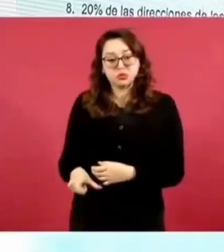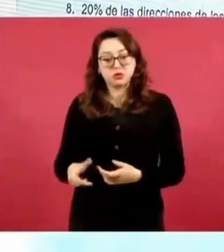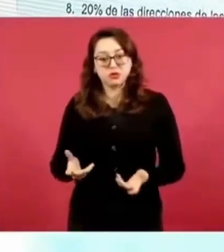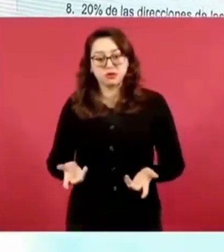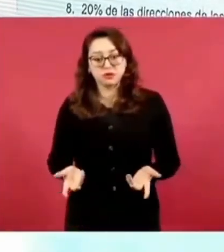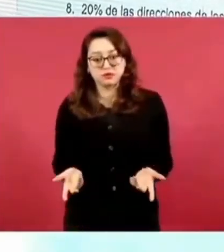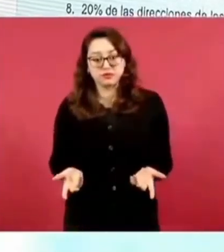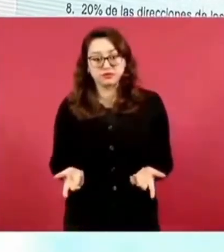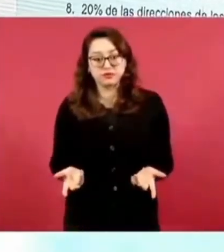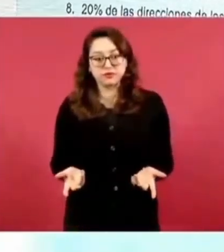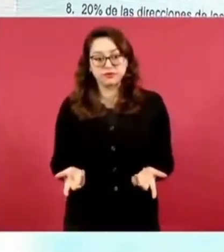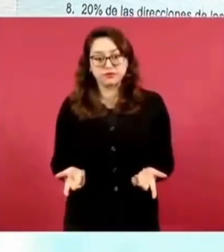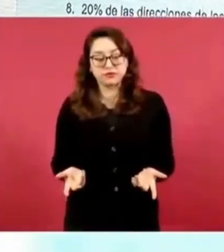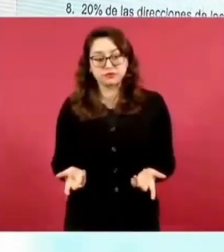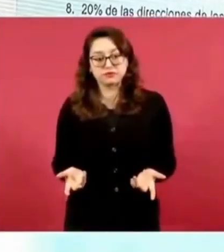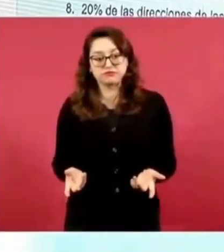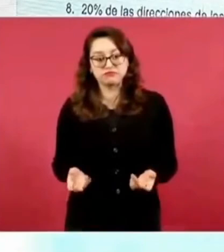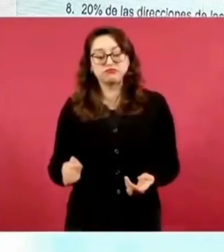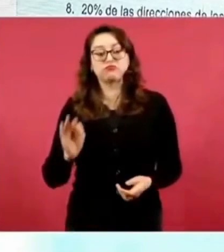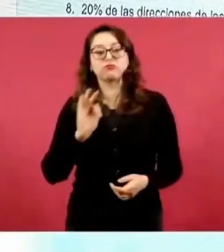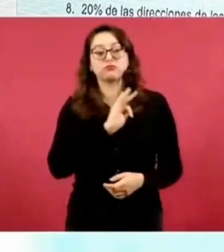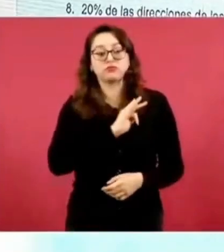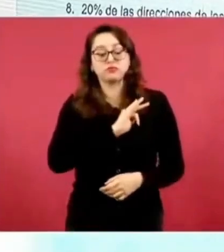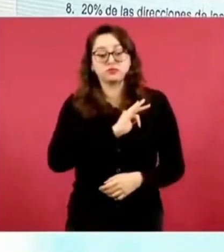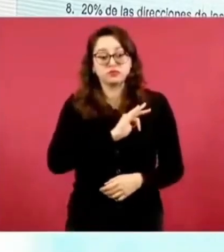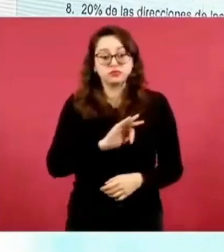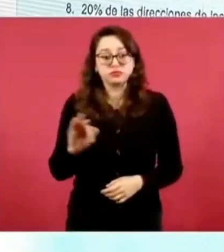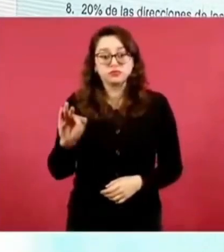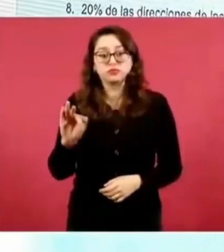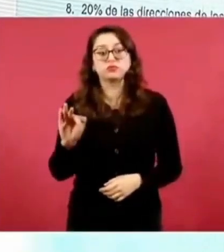y usan esa tarjeta